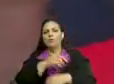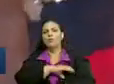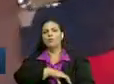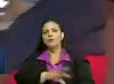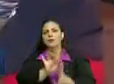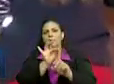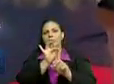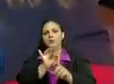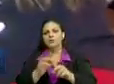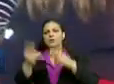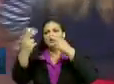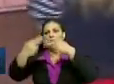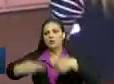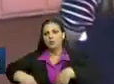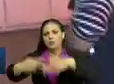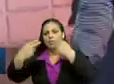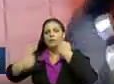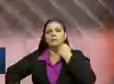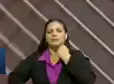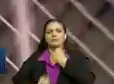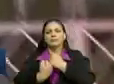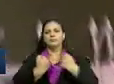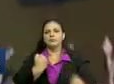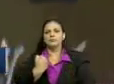la Aduana del Ecuador.